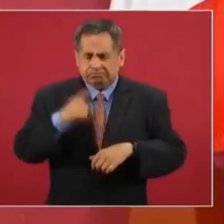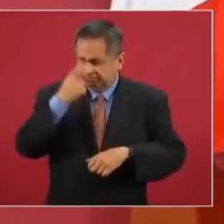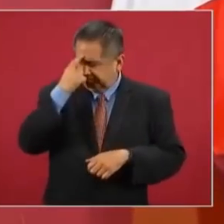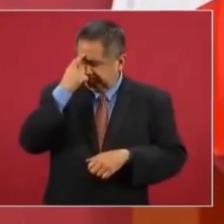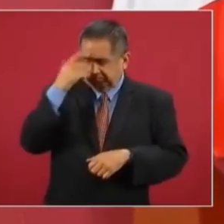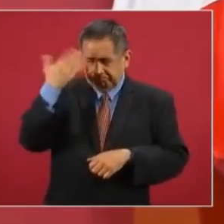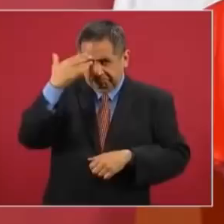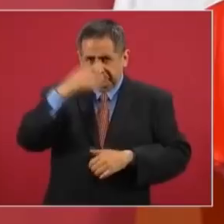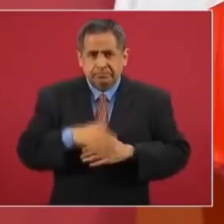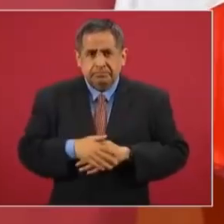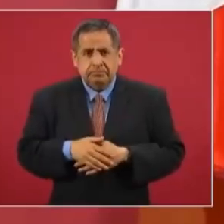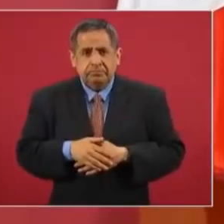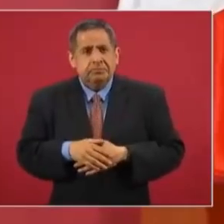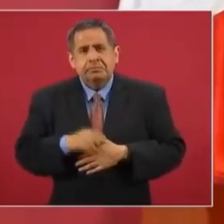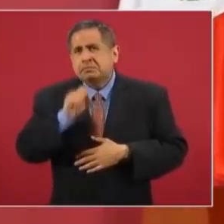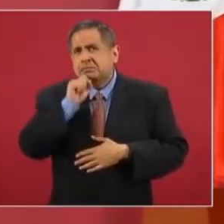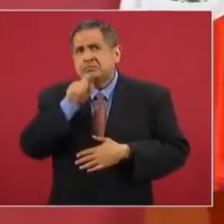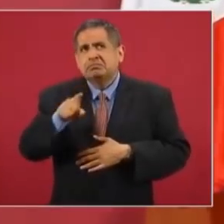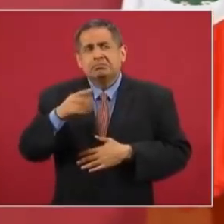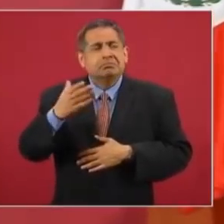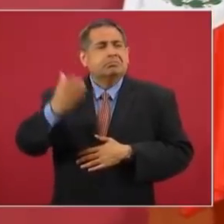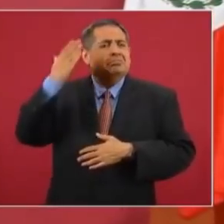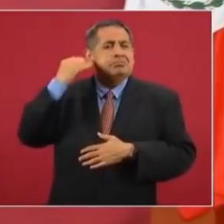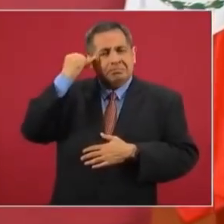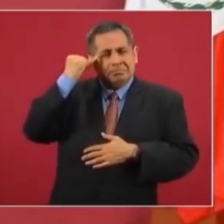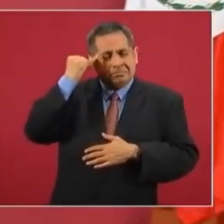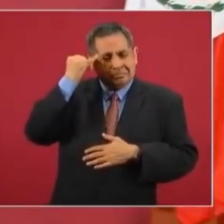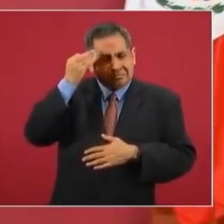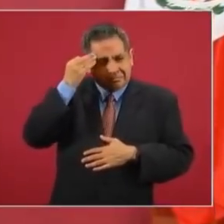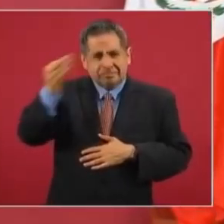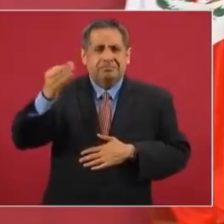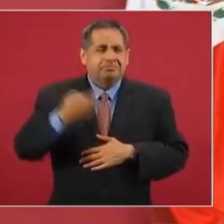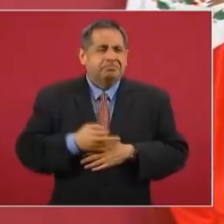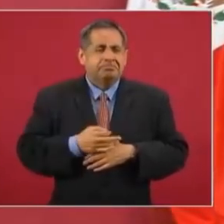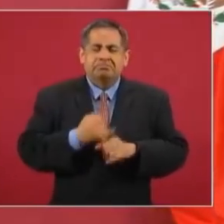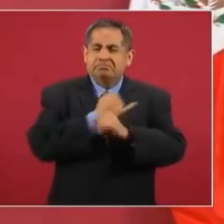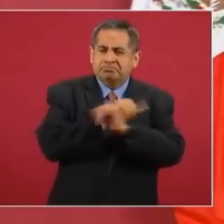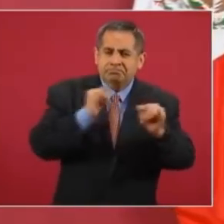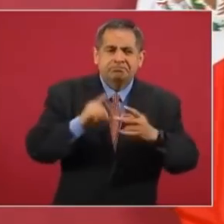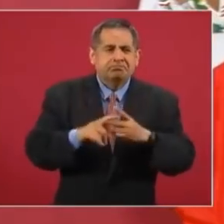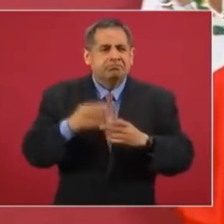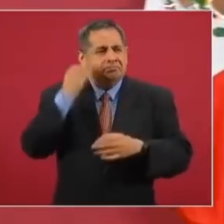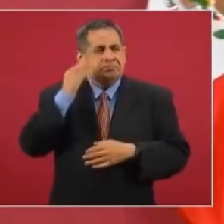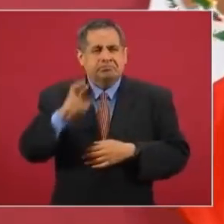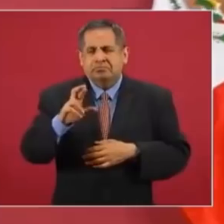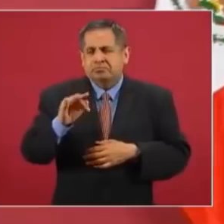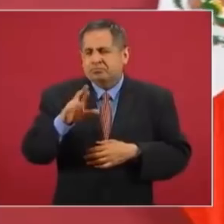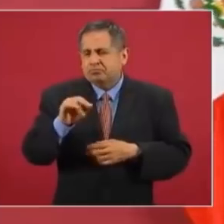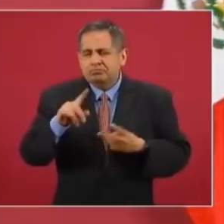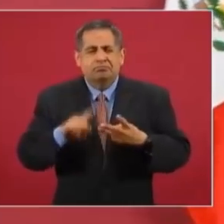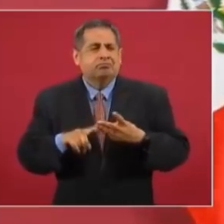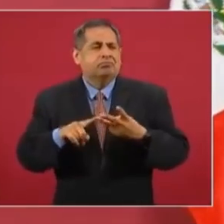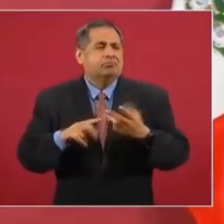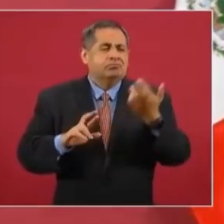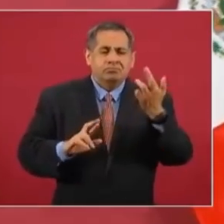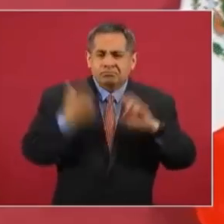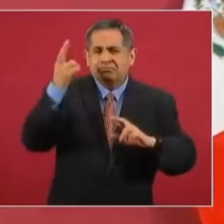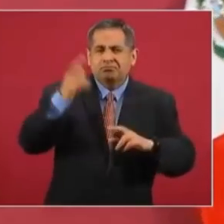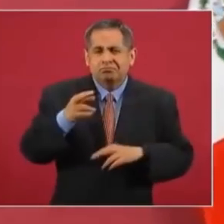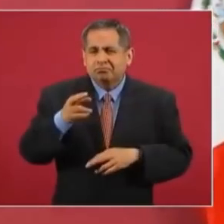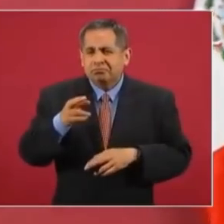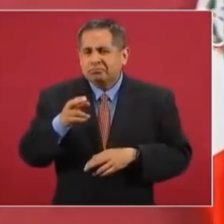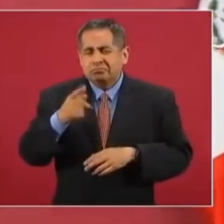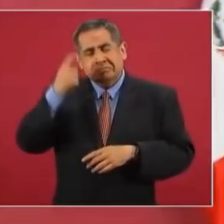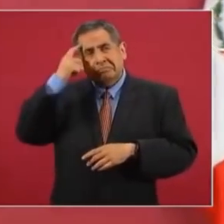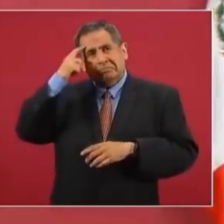Les diría que ni en la independencia, ni en la reforma, ni en la revolución,